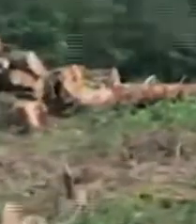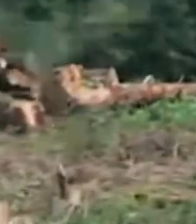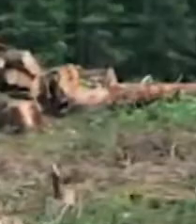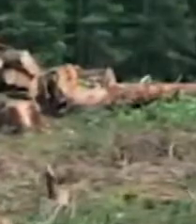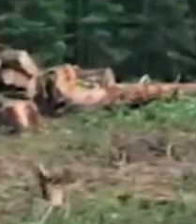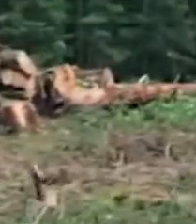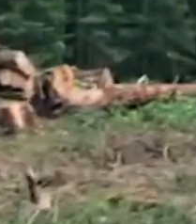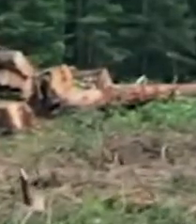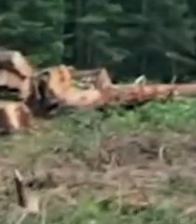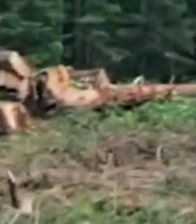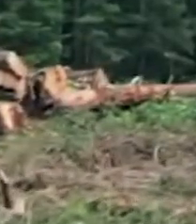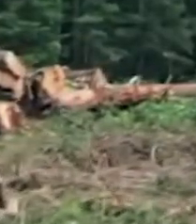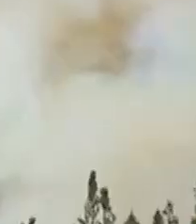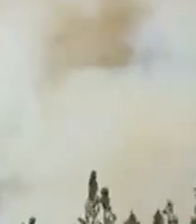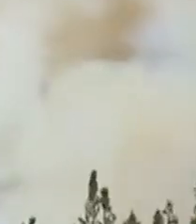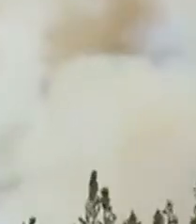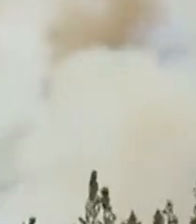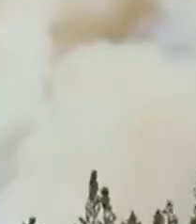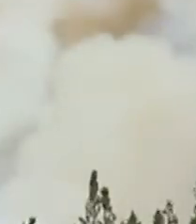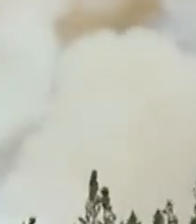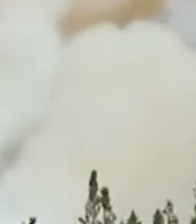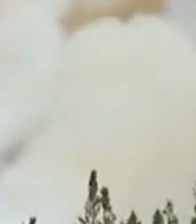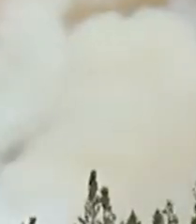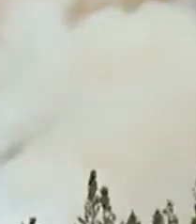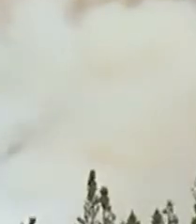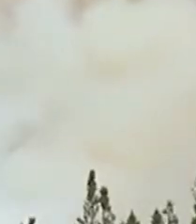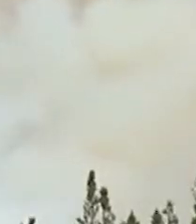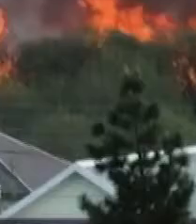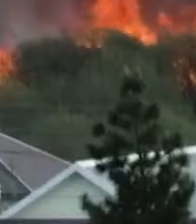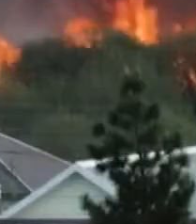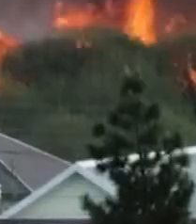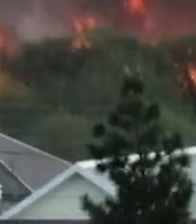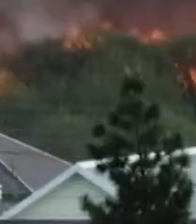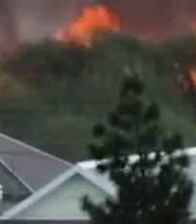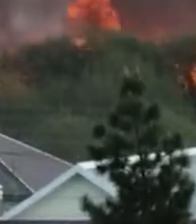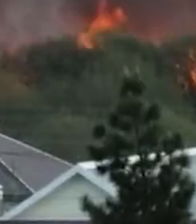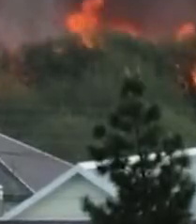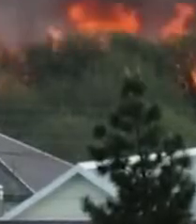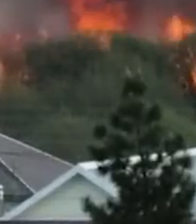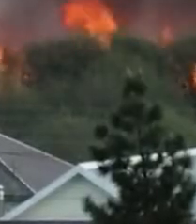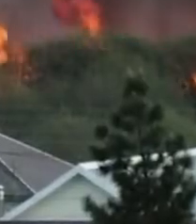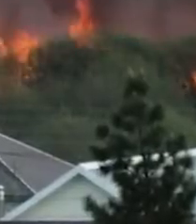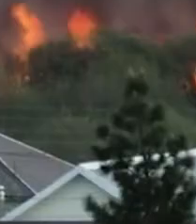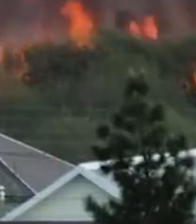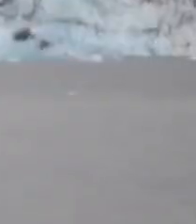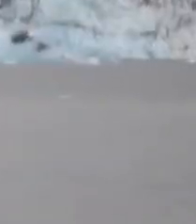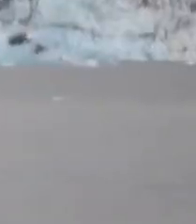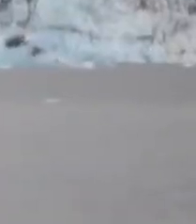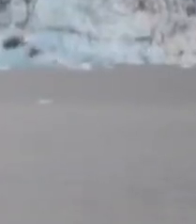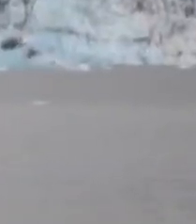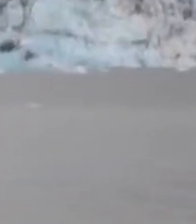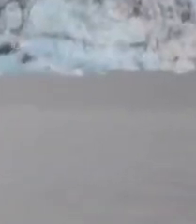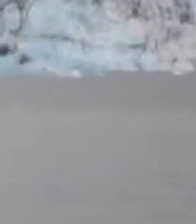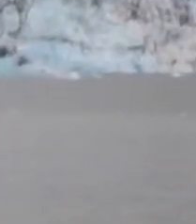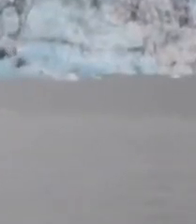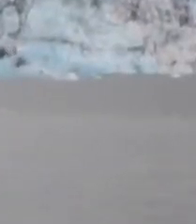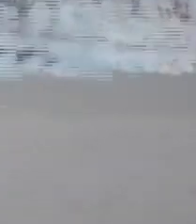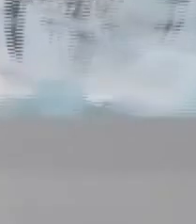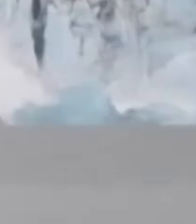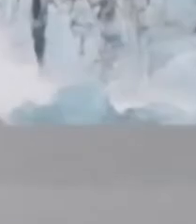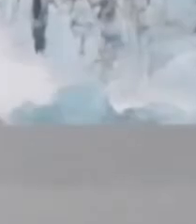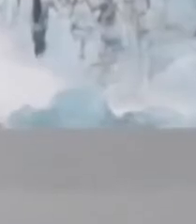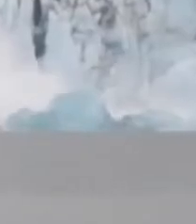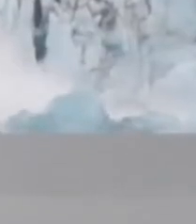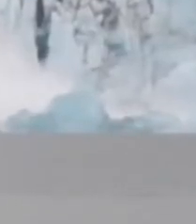Actualmente, los porcentajes desproporcionados de seres vivos que habitan en estos ecosistemas se encuentran en mayor parte del mundo,